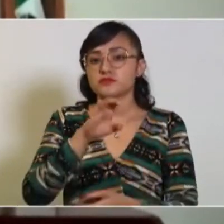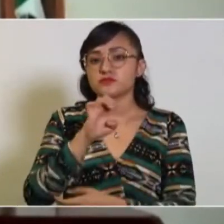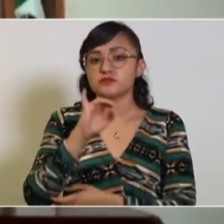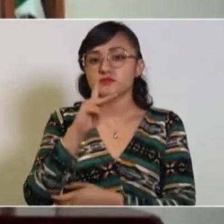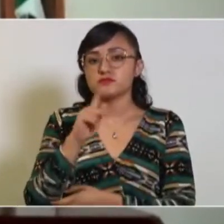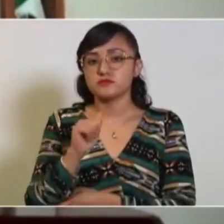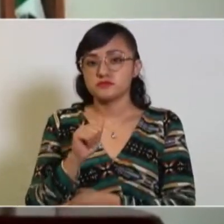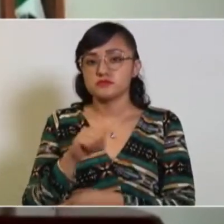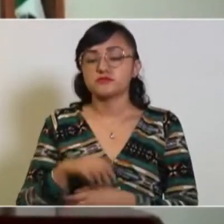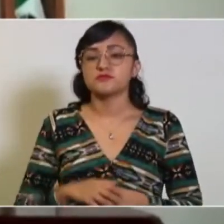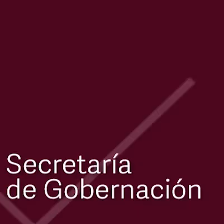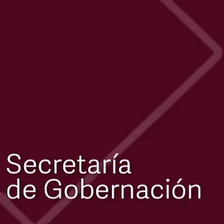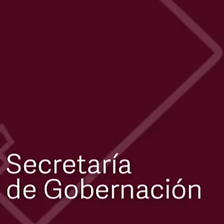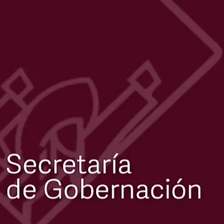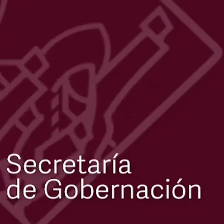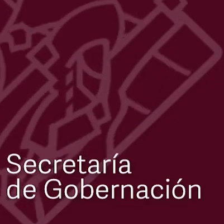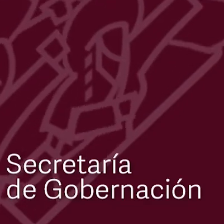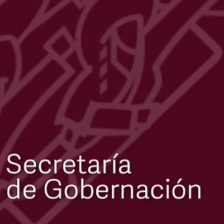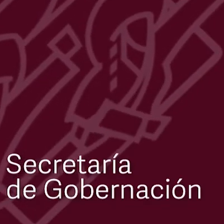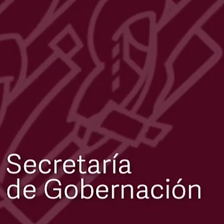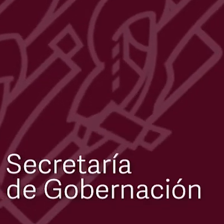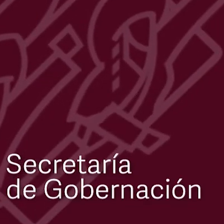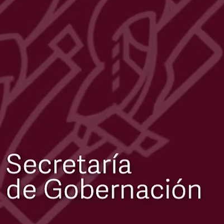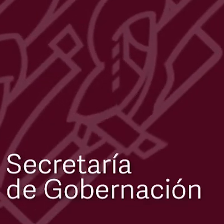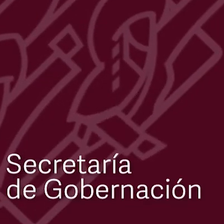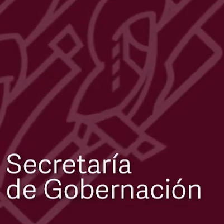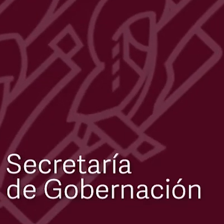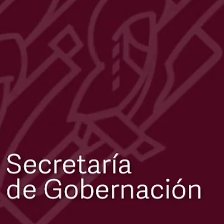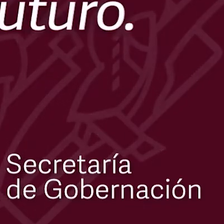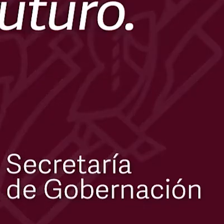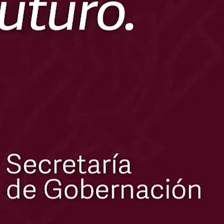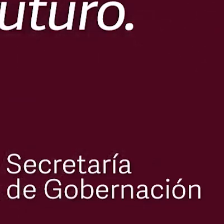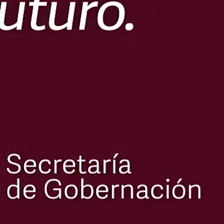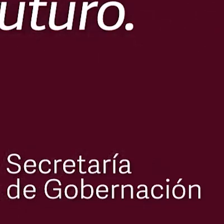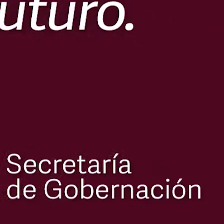instalaciones del CIEPA. Gobierno de Puebla, hacer historia, hacer futuro.